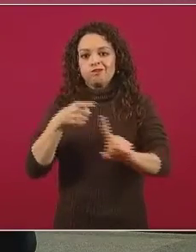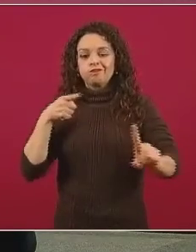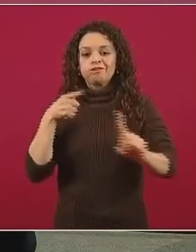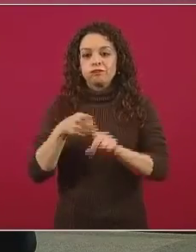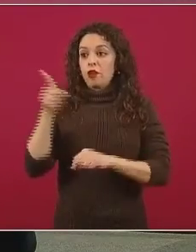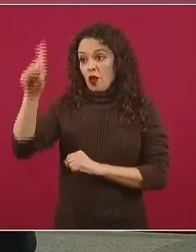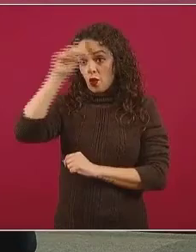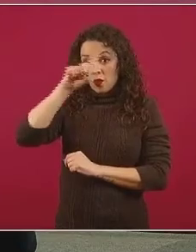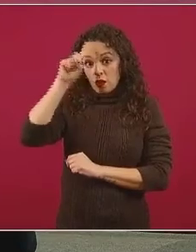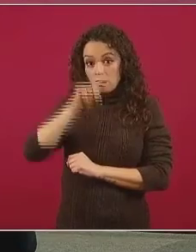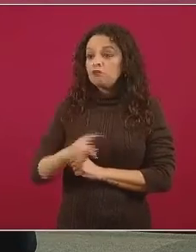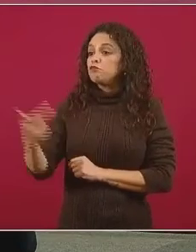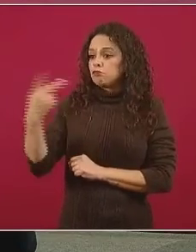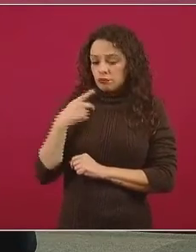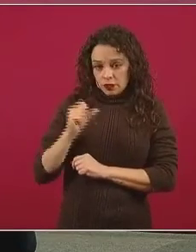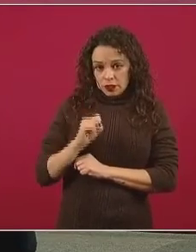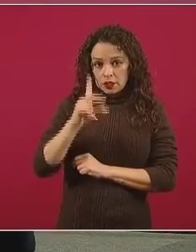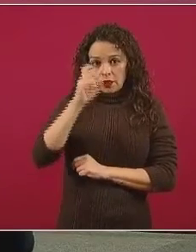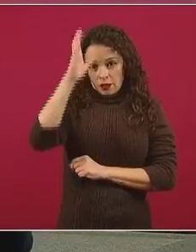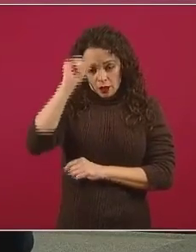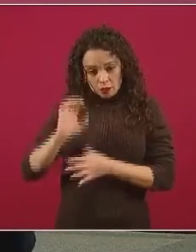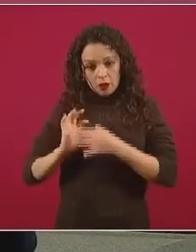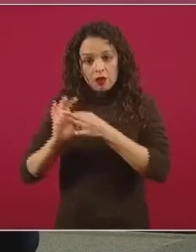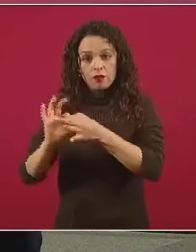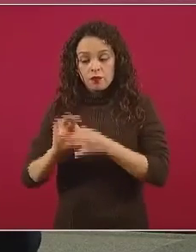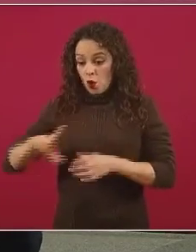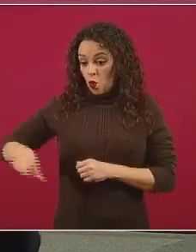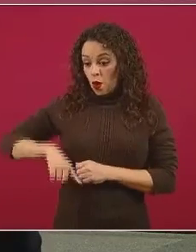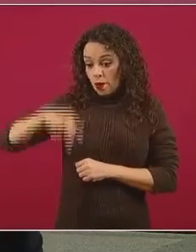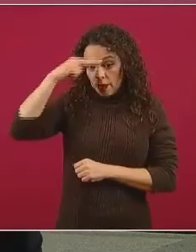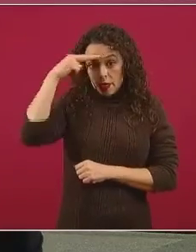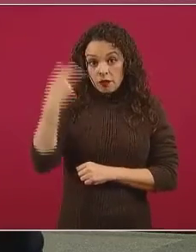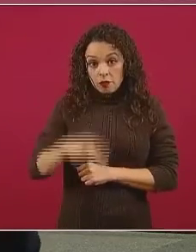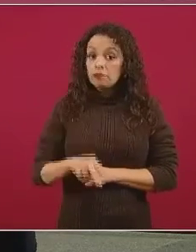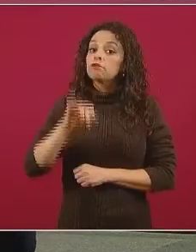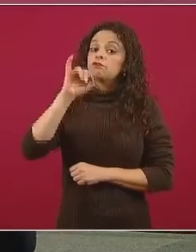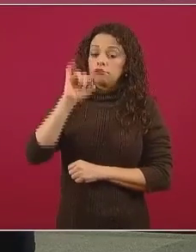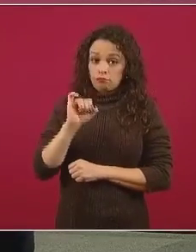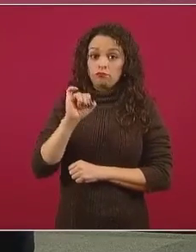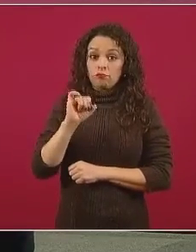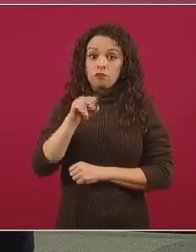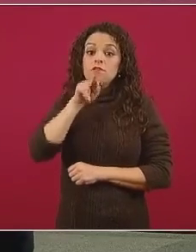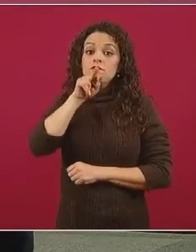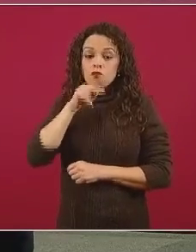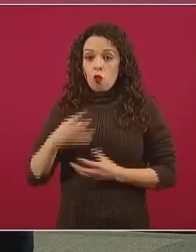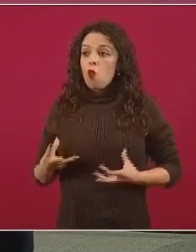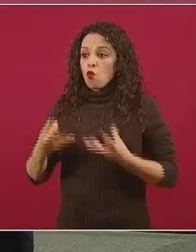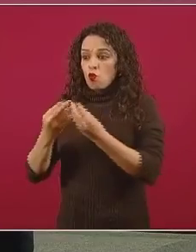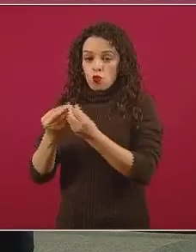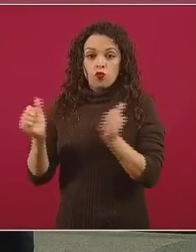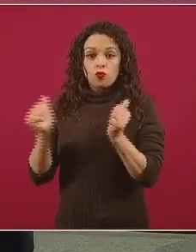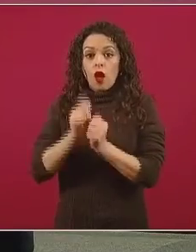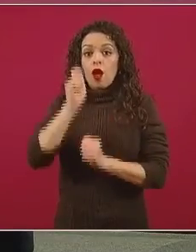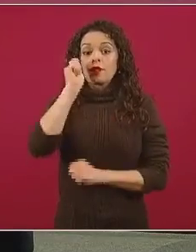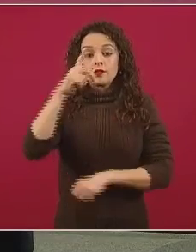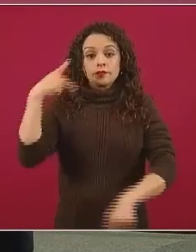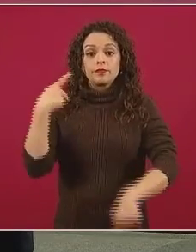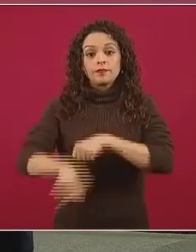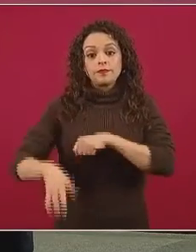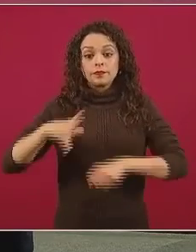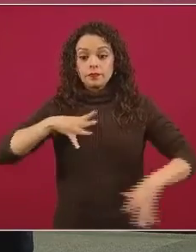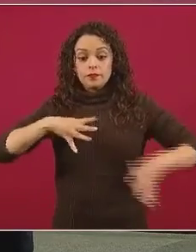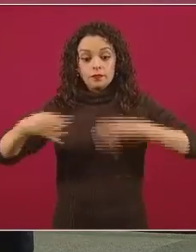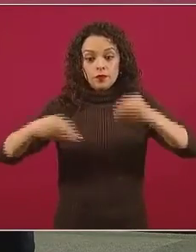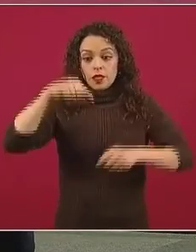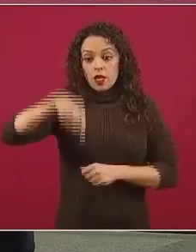recomendaciones que hace y nos sumamos como Gobierno de México a la inquietud que ha expresado sobre el riesgo de contagios en la